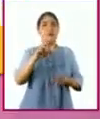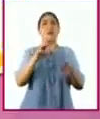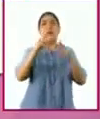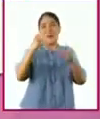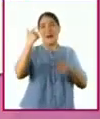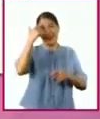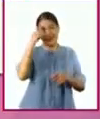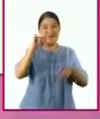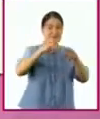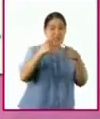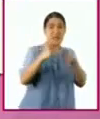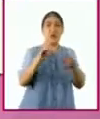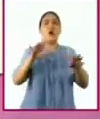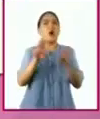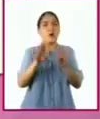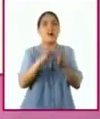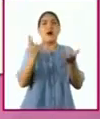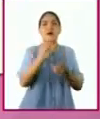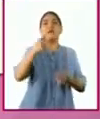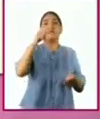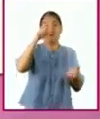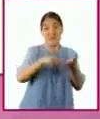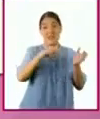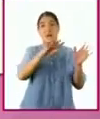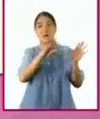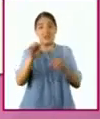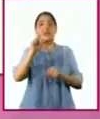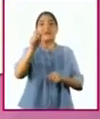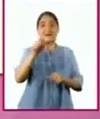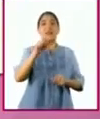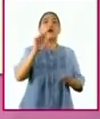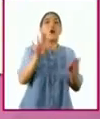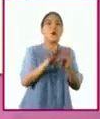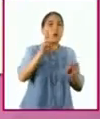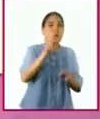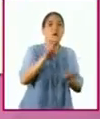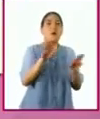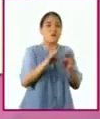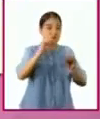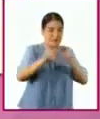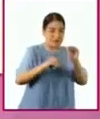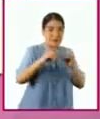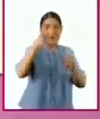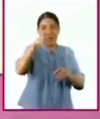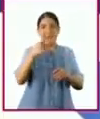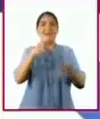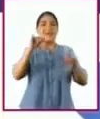del siglo XVIII para ser utilizados en las clases de geografía y aprender división política?